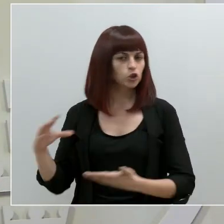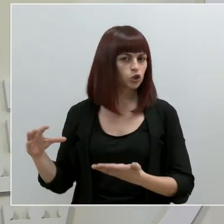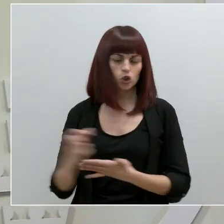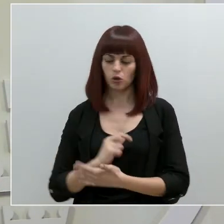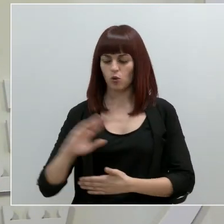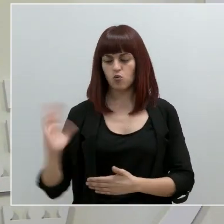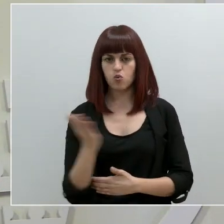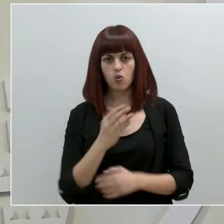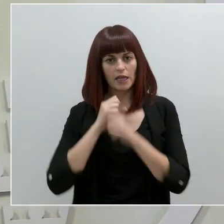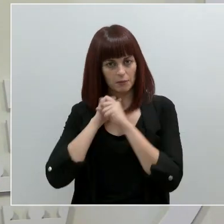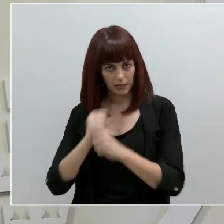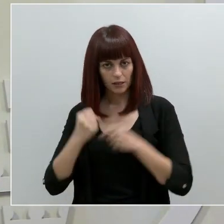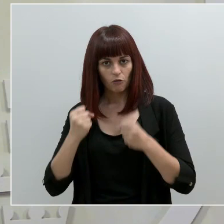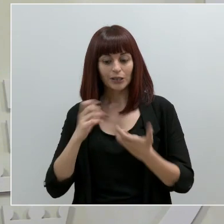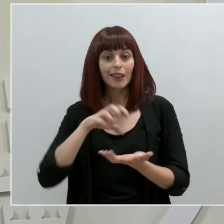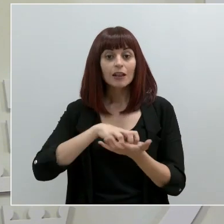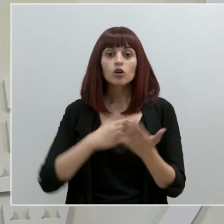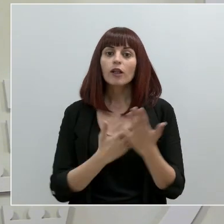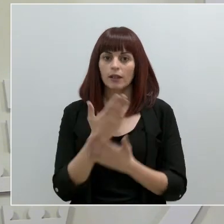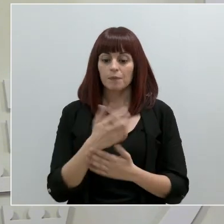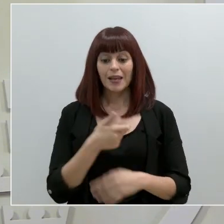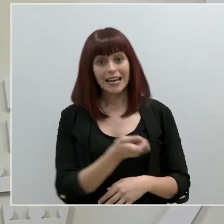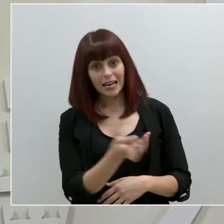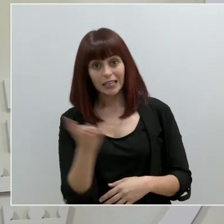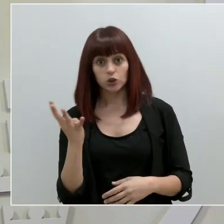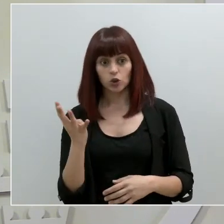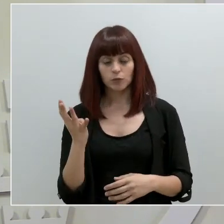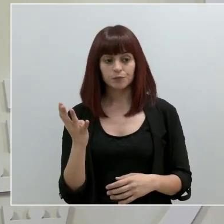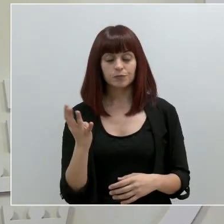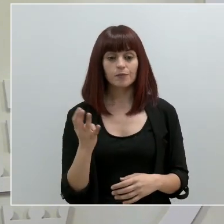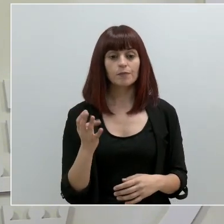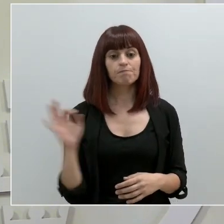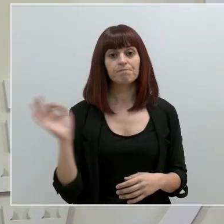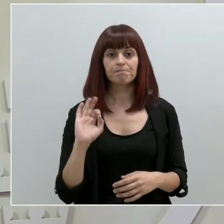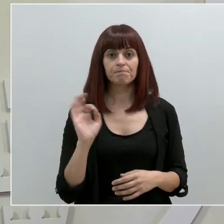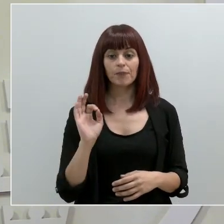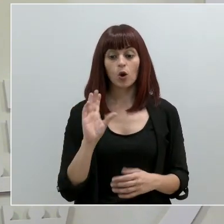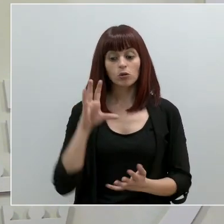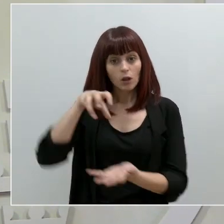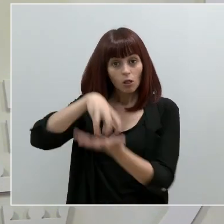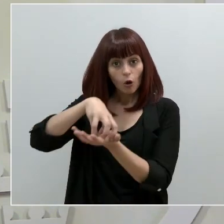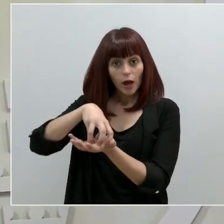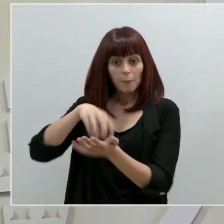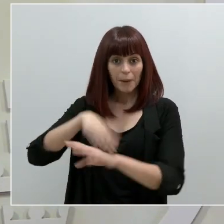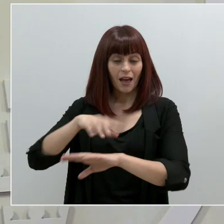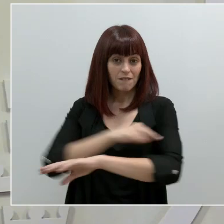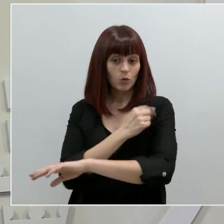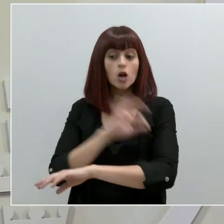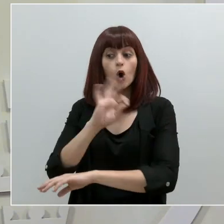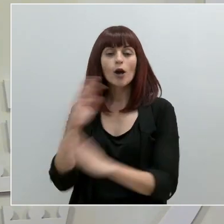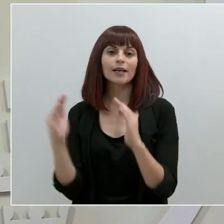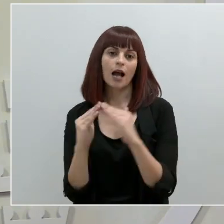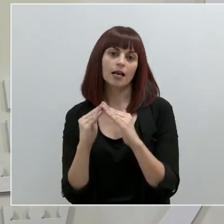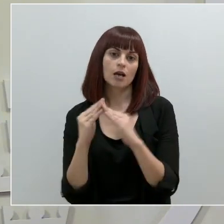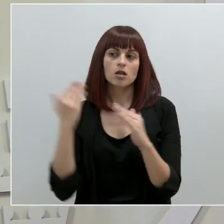estos grandes dependientes de centros de día. El resto se vacunarán o bien en un punto de vacunación o bien en domicilio cuando